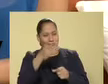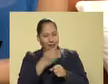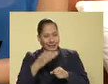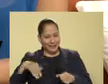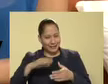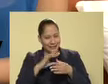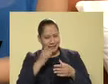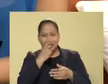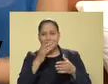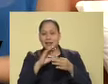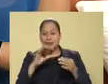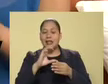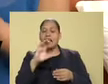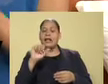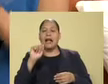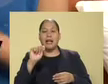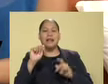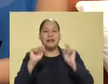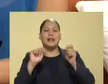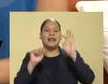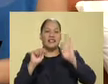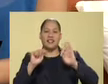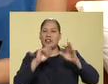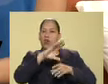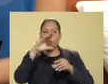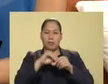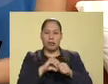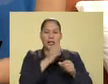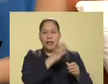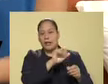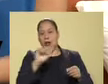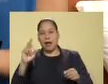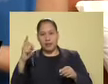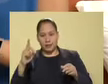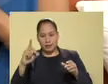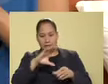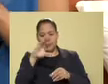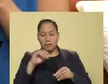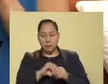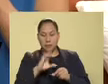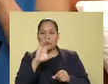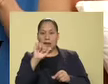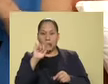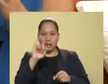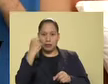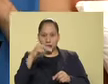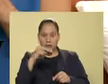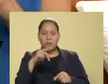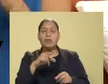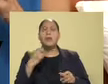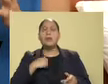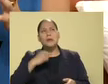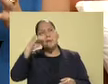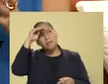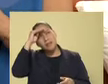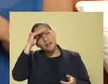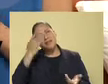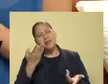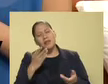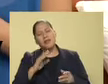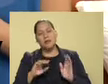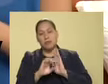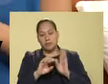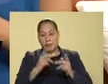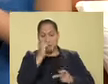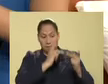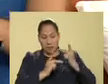mencionando lo del CAT, que es lo que debemos de considerar. El costo anual total. ¿Qué más debemos de considerar para en verdad saber si el